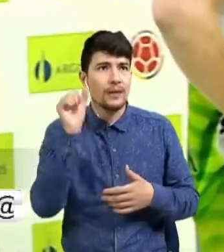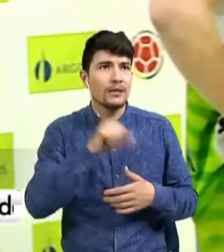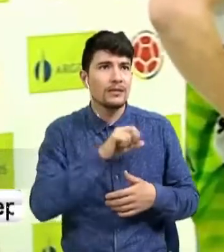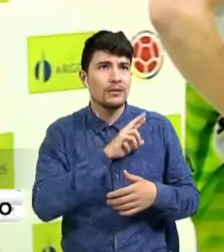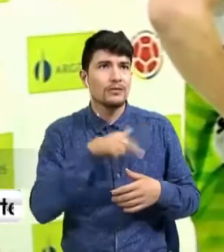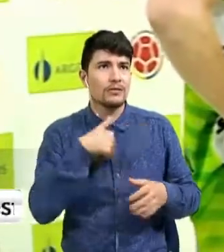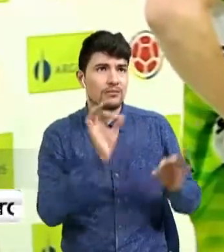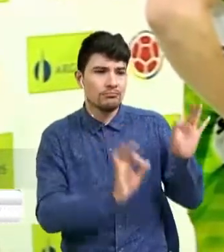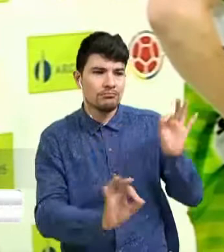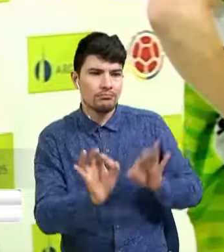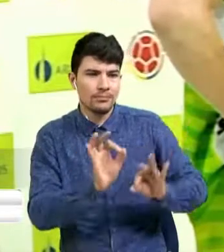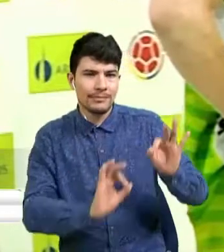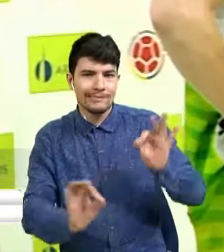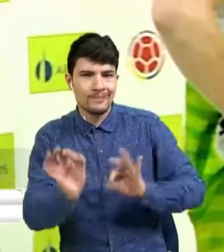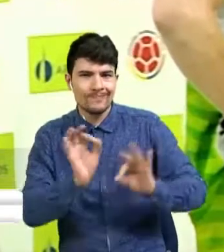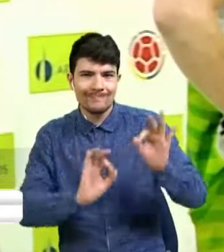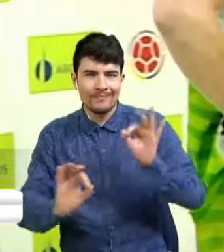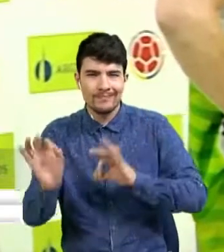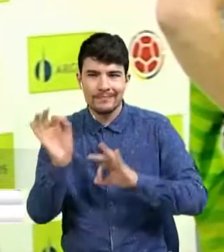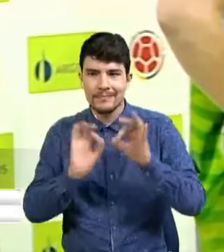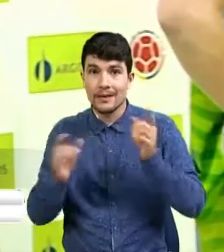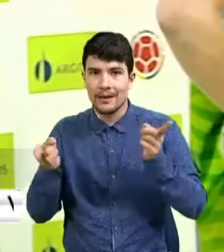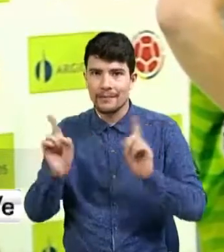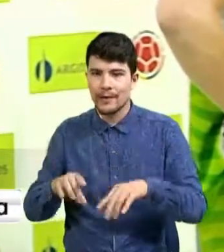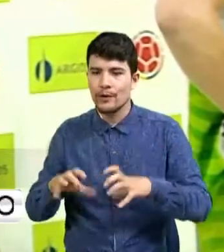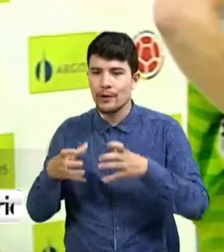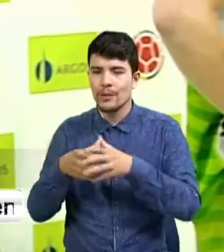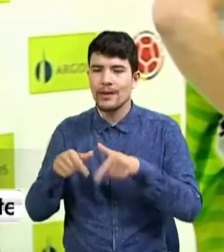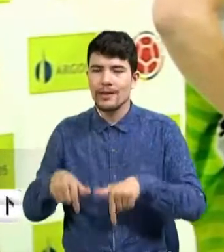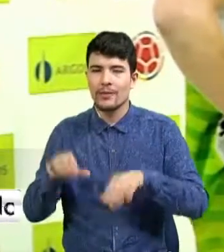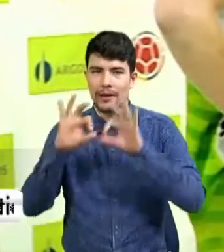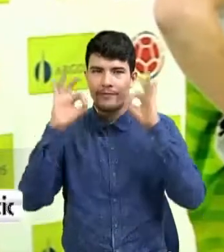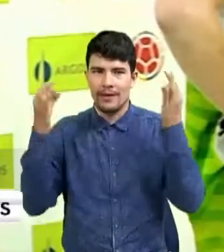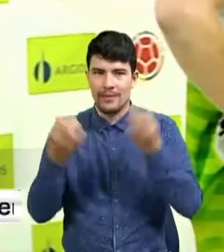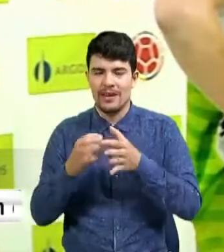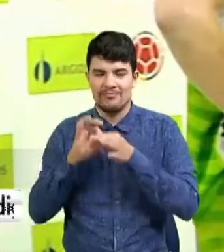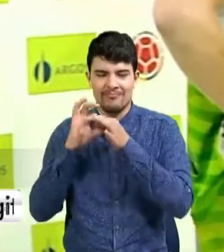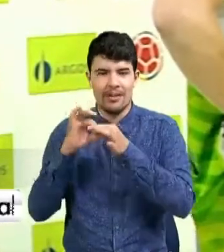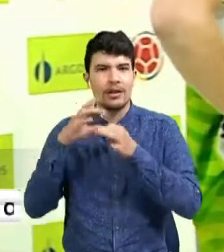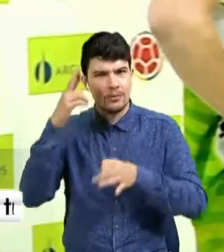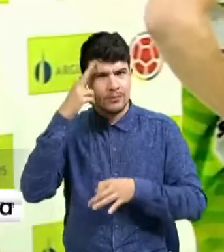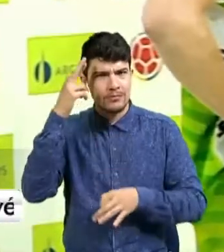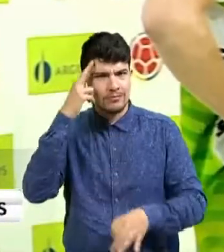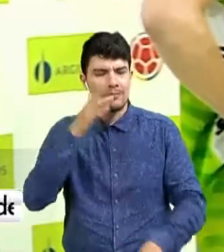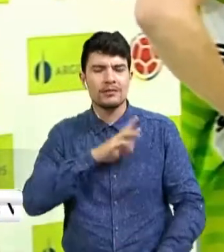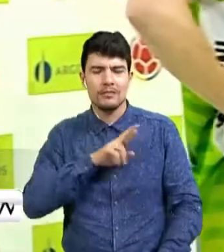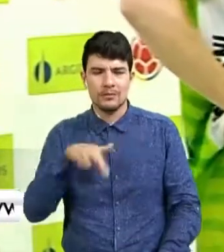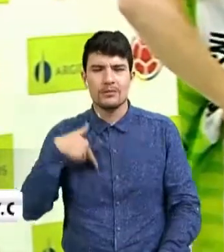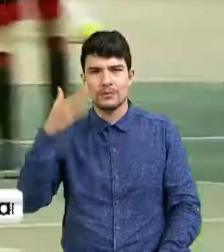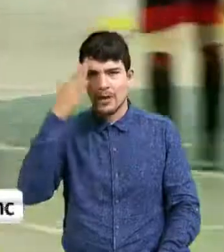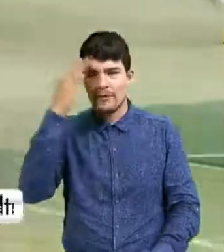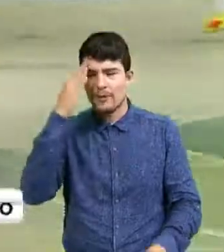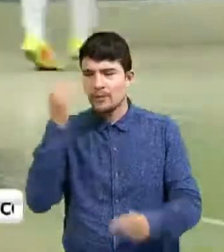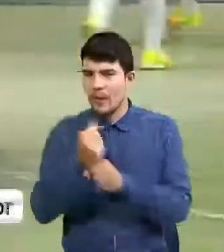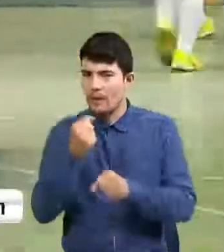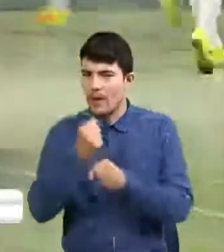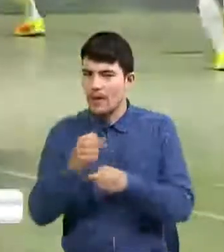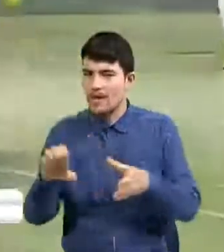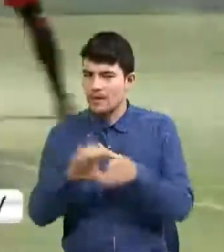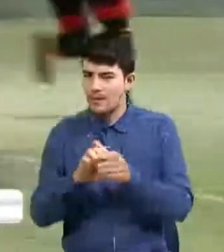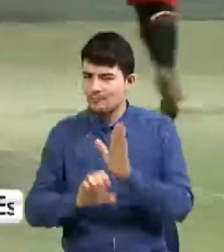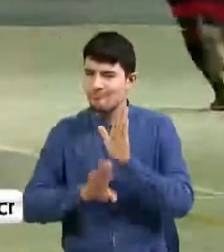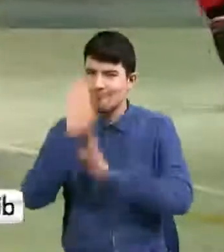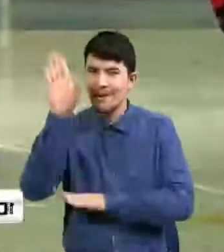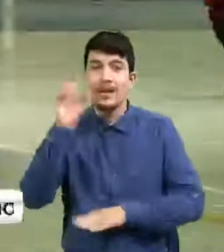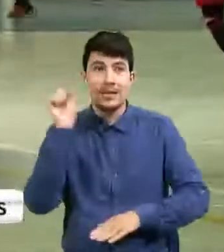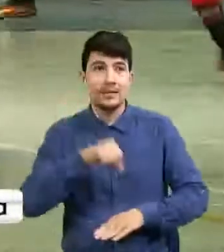tenemos y este grupo es una familia sabíamos que trabajando en el equipo y vamos a sacar las cosas adelante en el quinteto